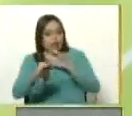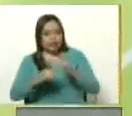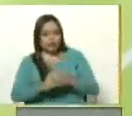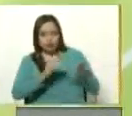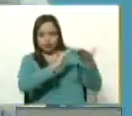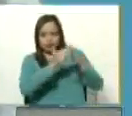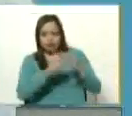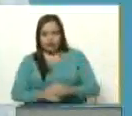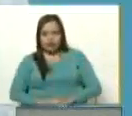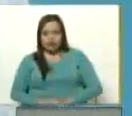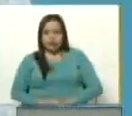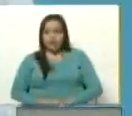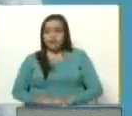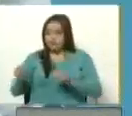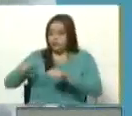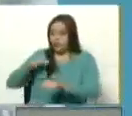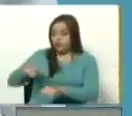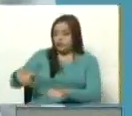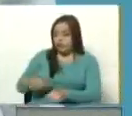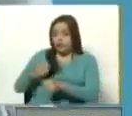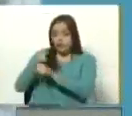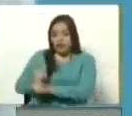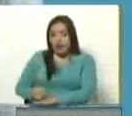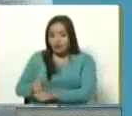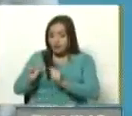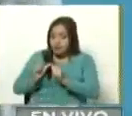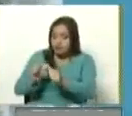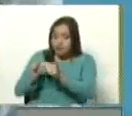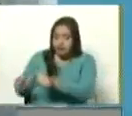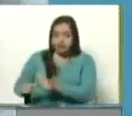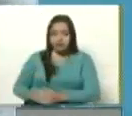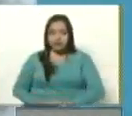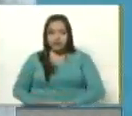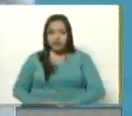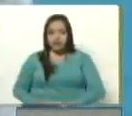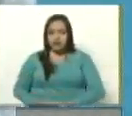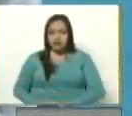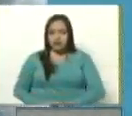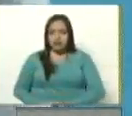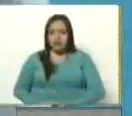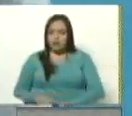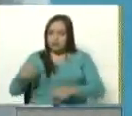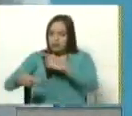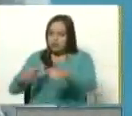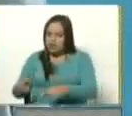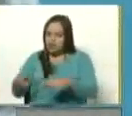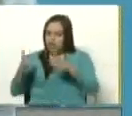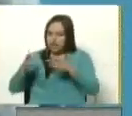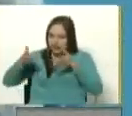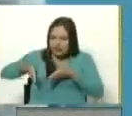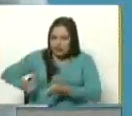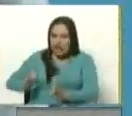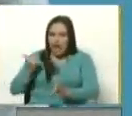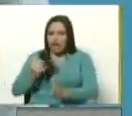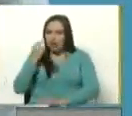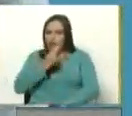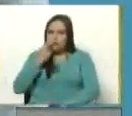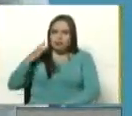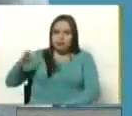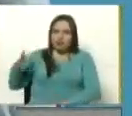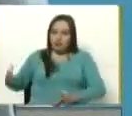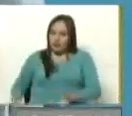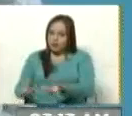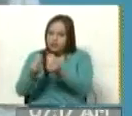una política permanente. Que en este proceso de revisión, de renacer, eso, haya un compromiso efectivo de acompañar a los